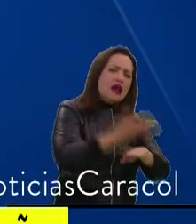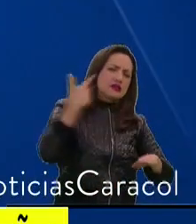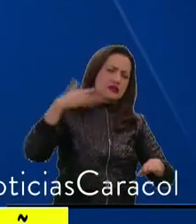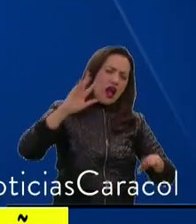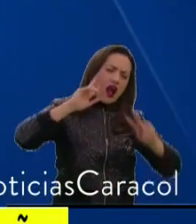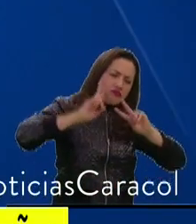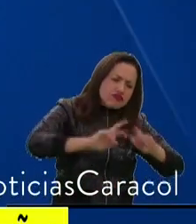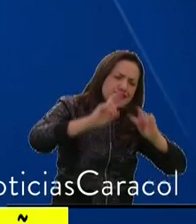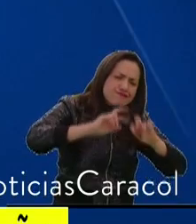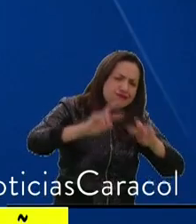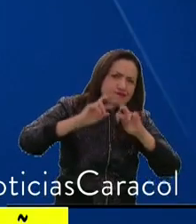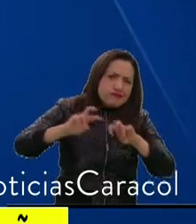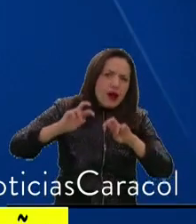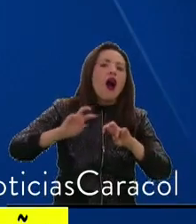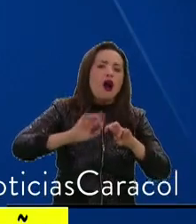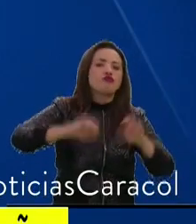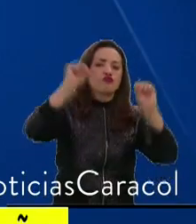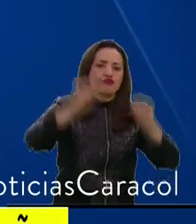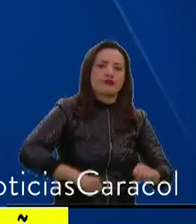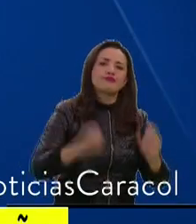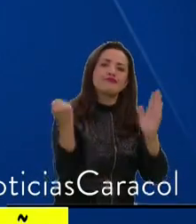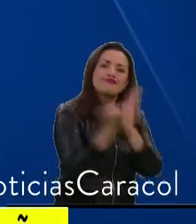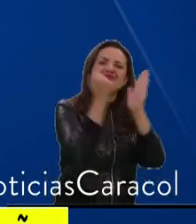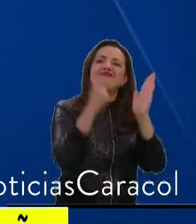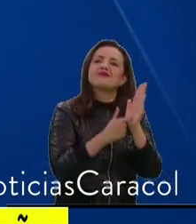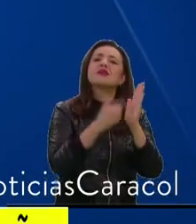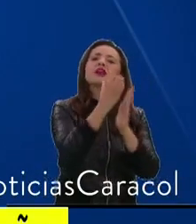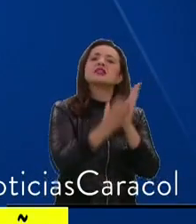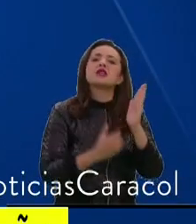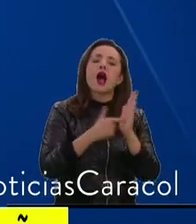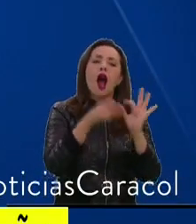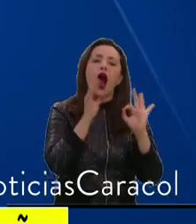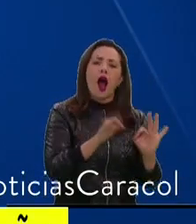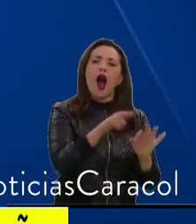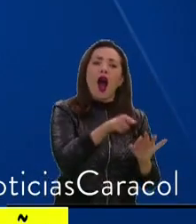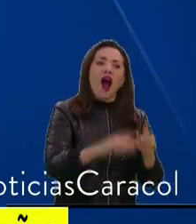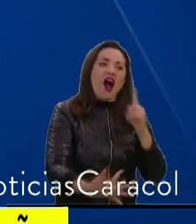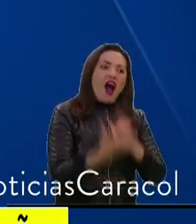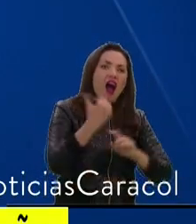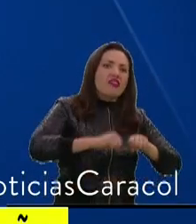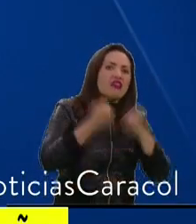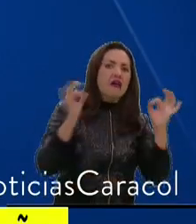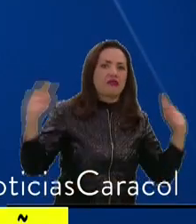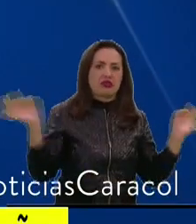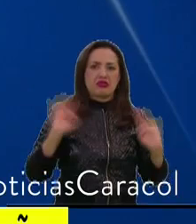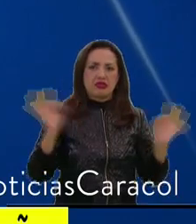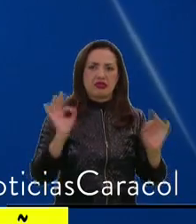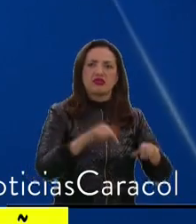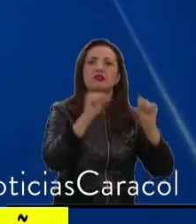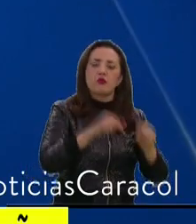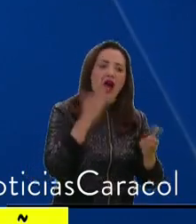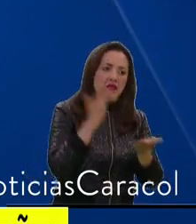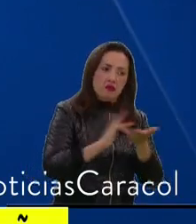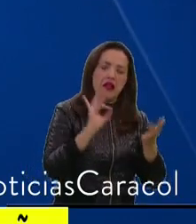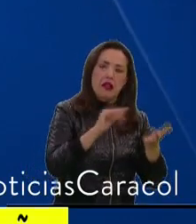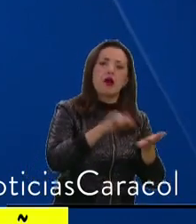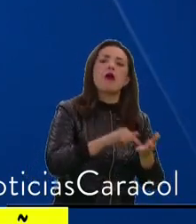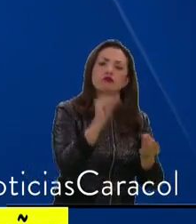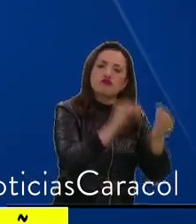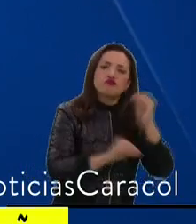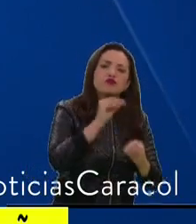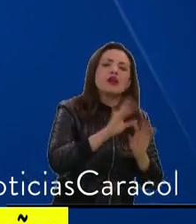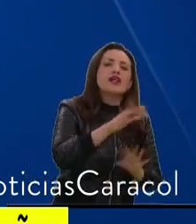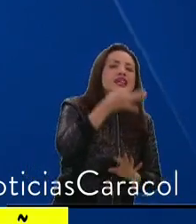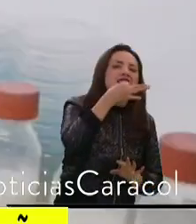un certificado que permita asegurar la inocuidad en conjunto con esos sabores y aromas típicos del